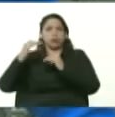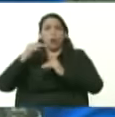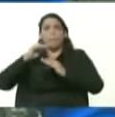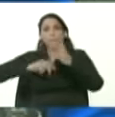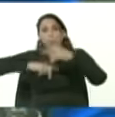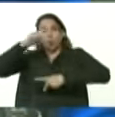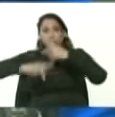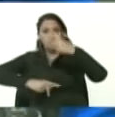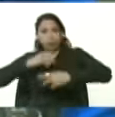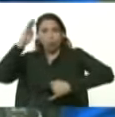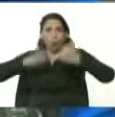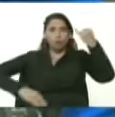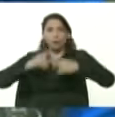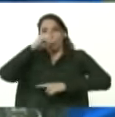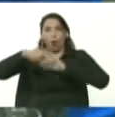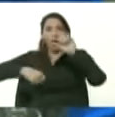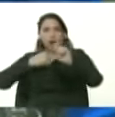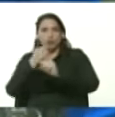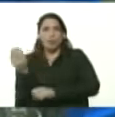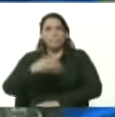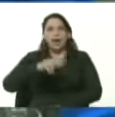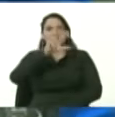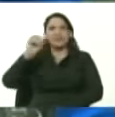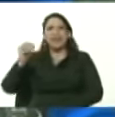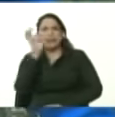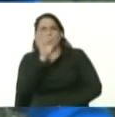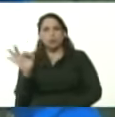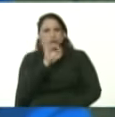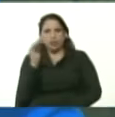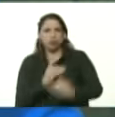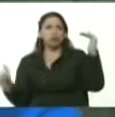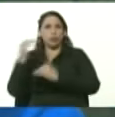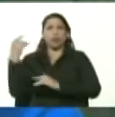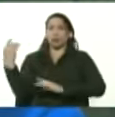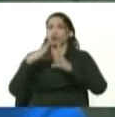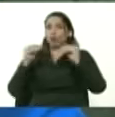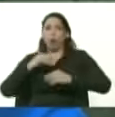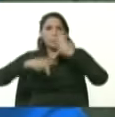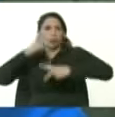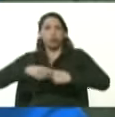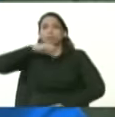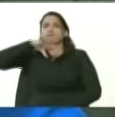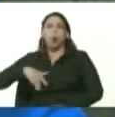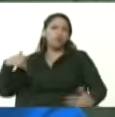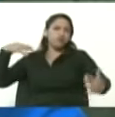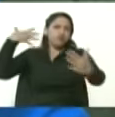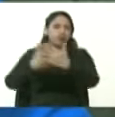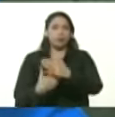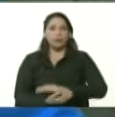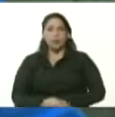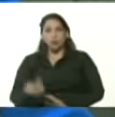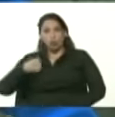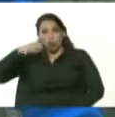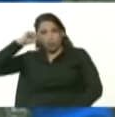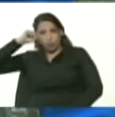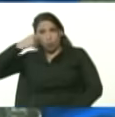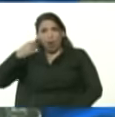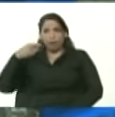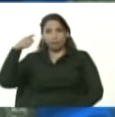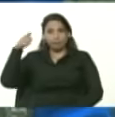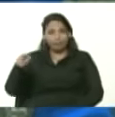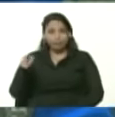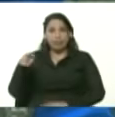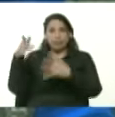último año en más de un 30% y superando toda su producción histórica. Yo le recuerdo a los